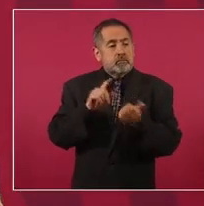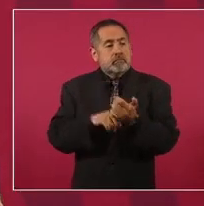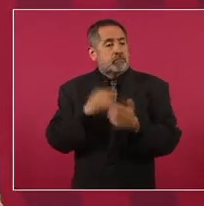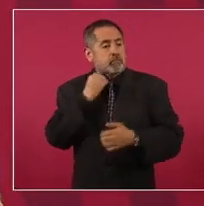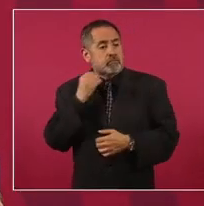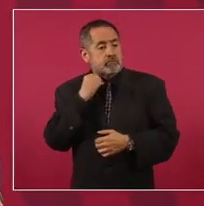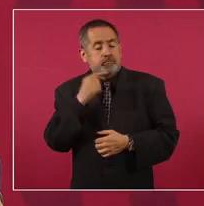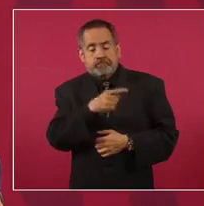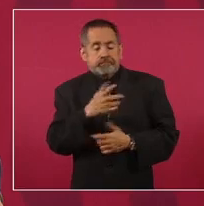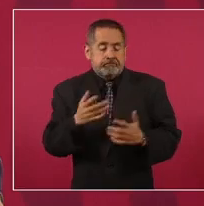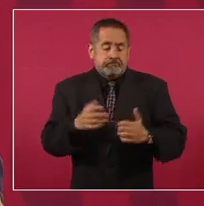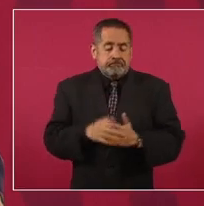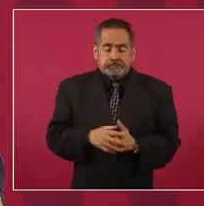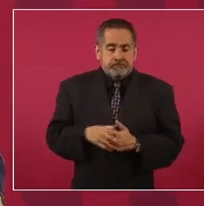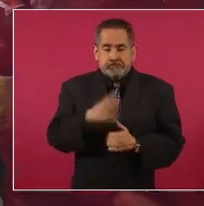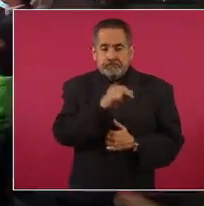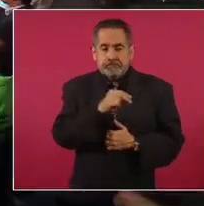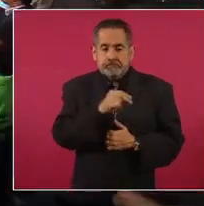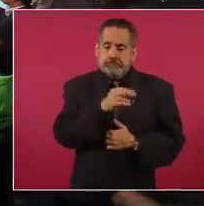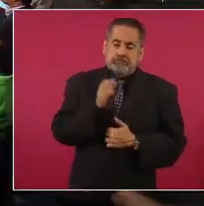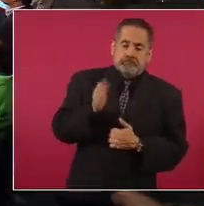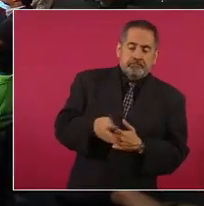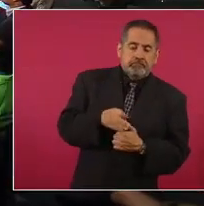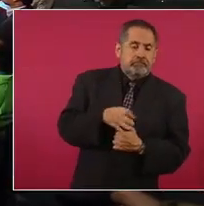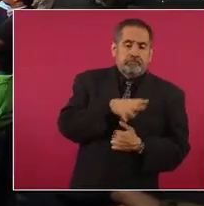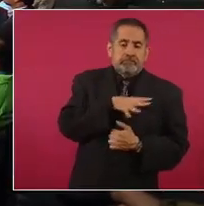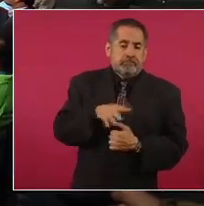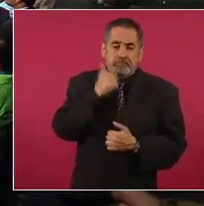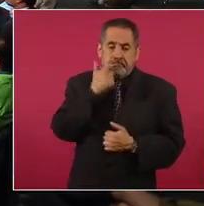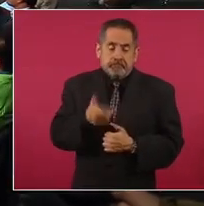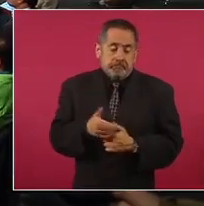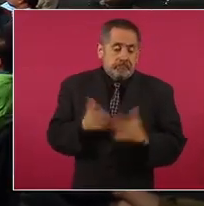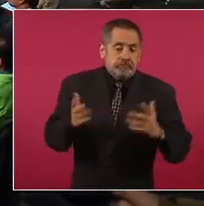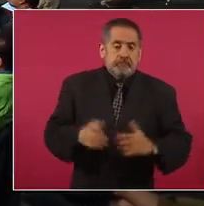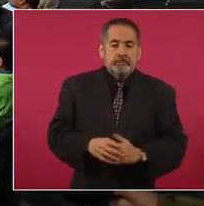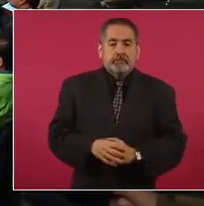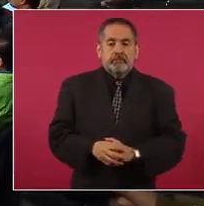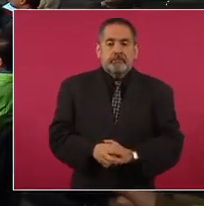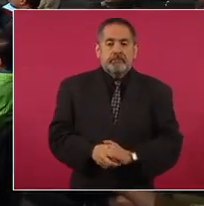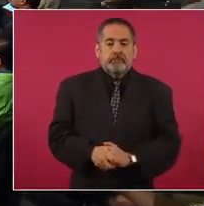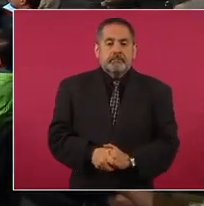a la fecha no se ha llenado a asumir este compromiso.